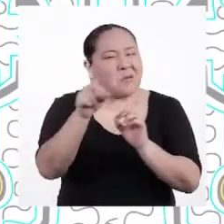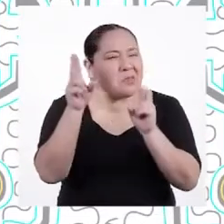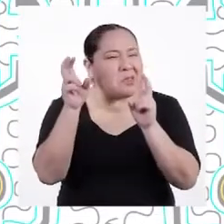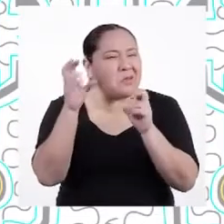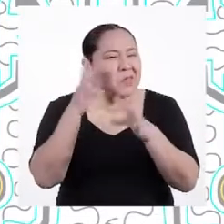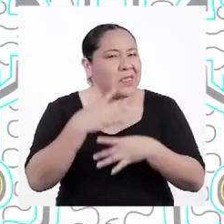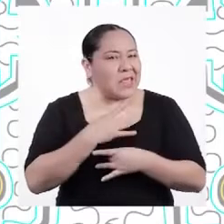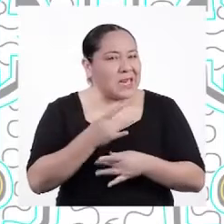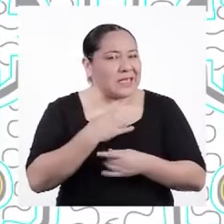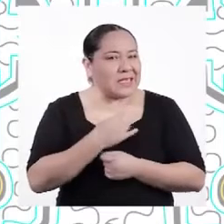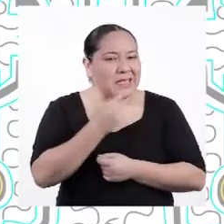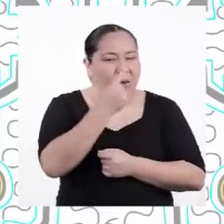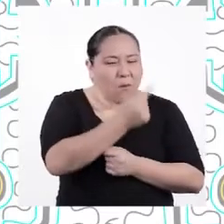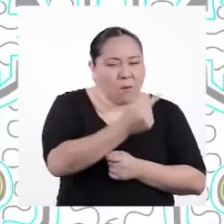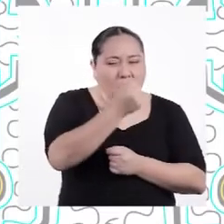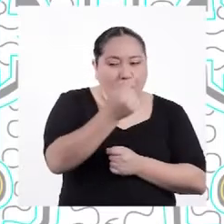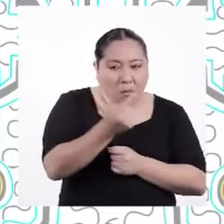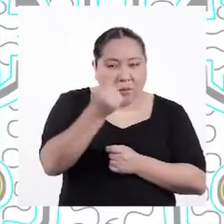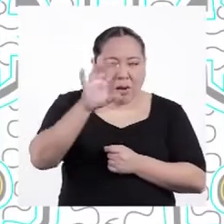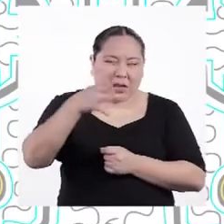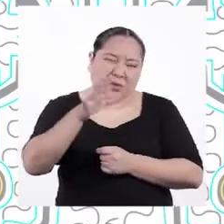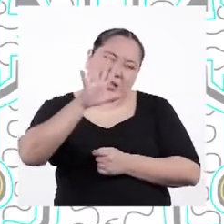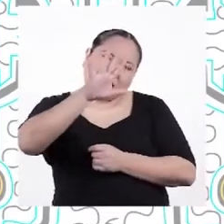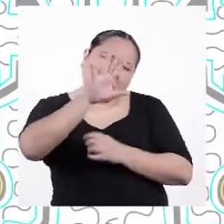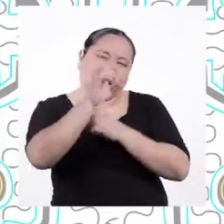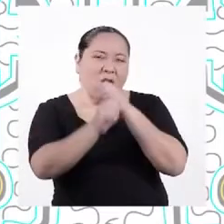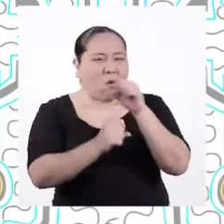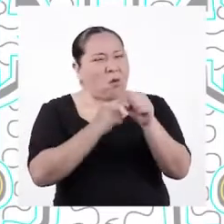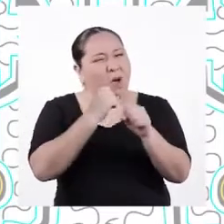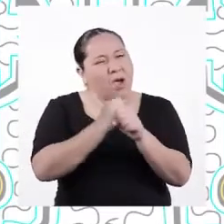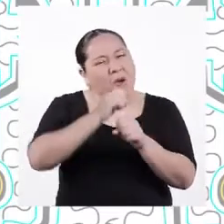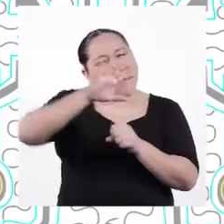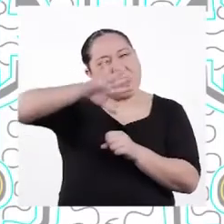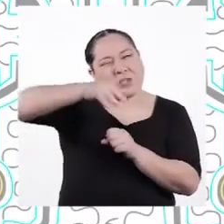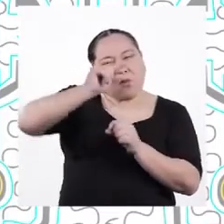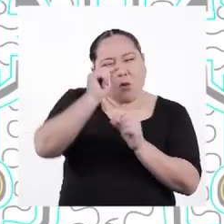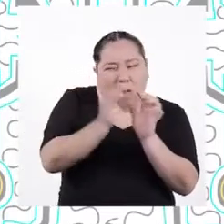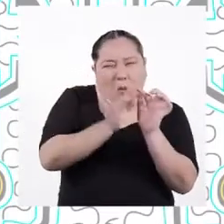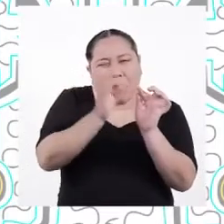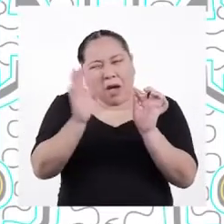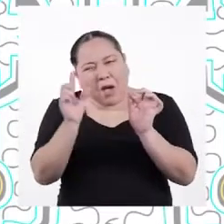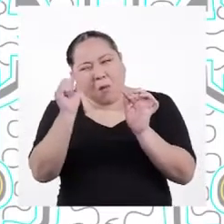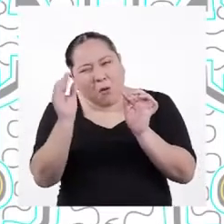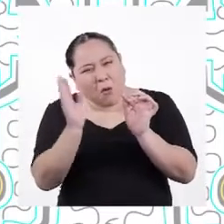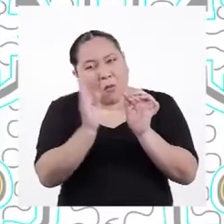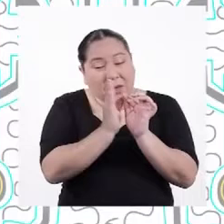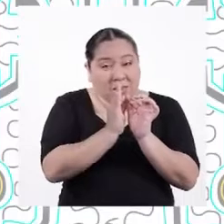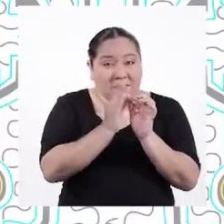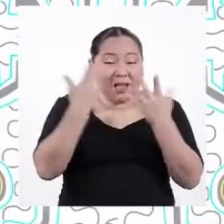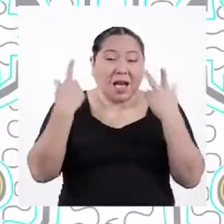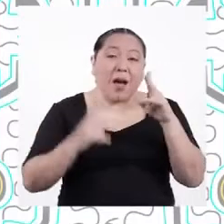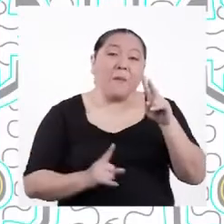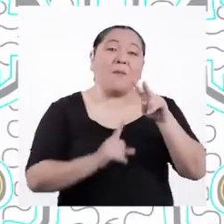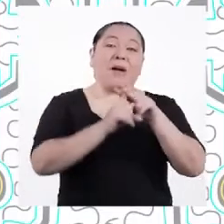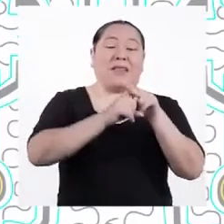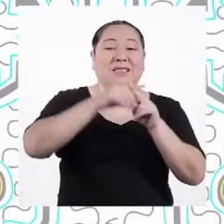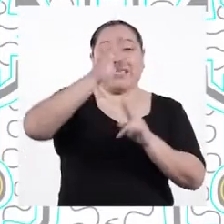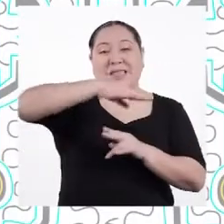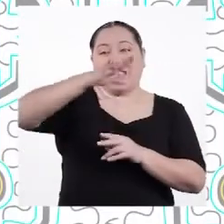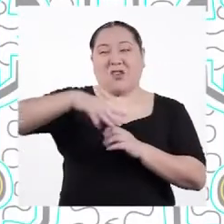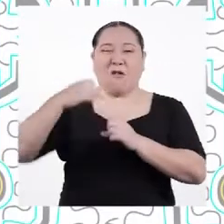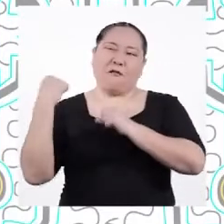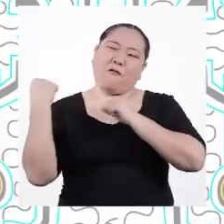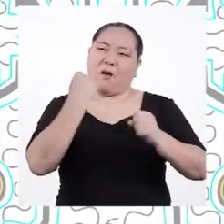cada aproximadamente 5 años, un poco más o un poco menos, se produce un fenómeno del Niño fuerte. Pero